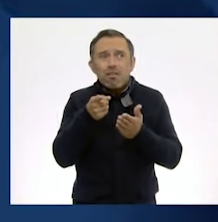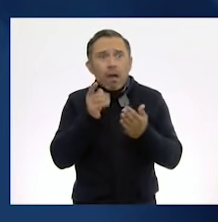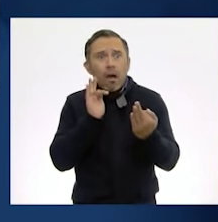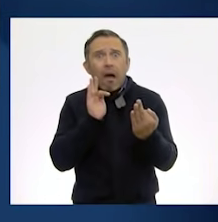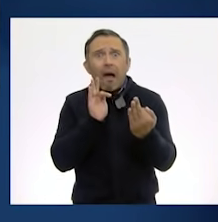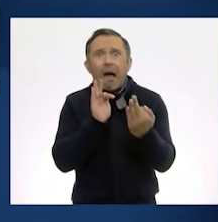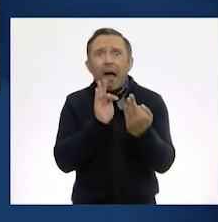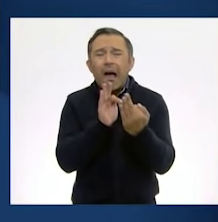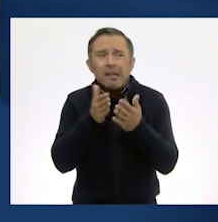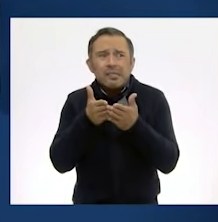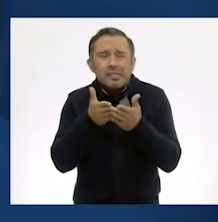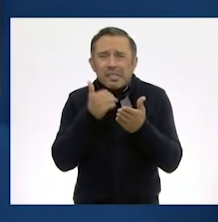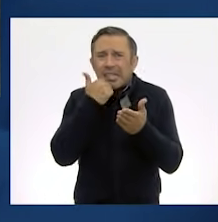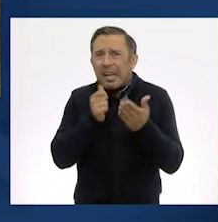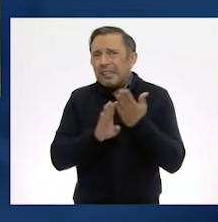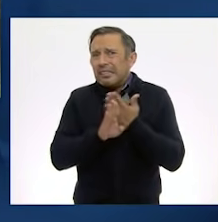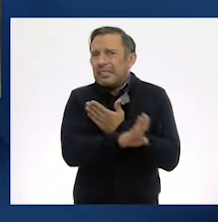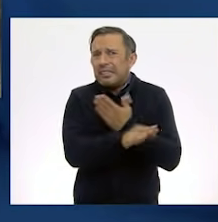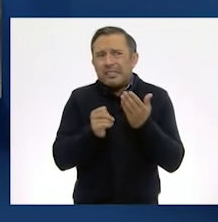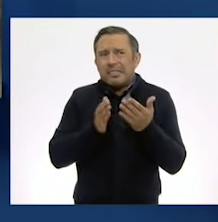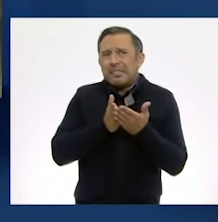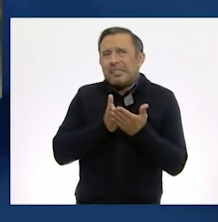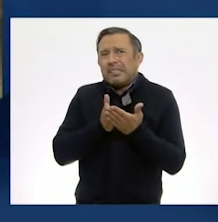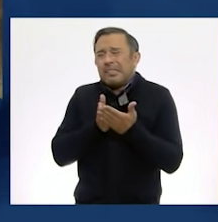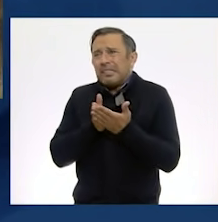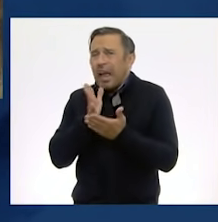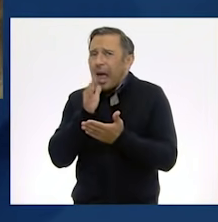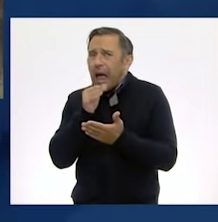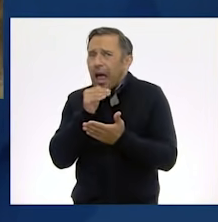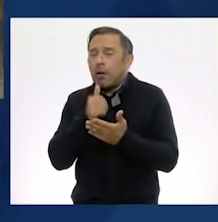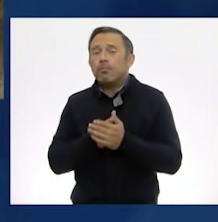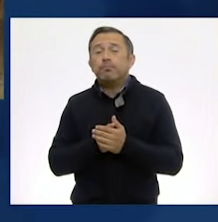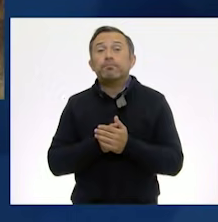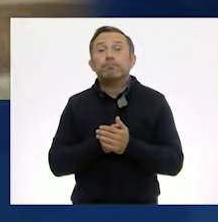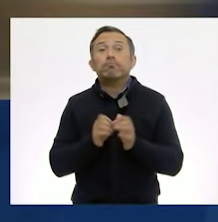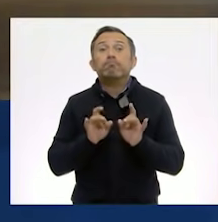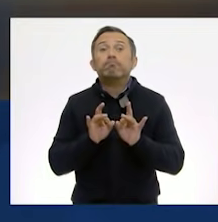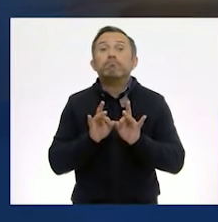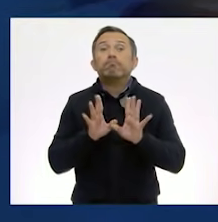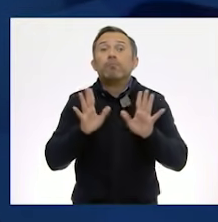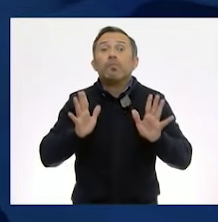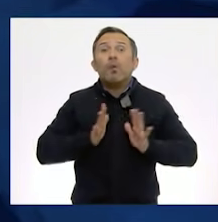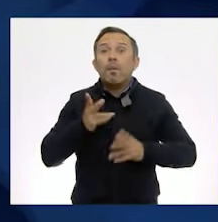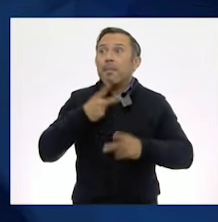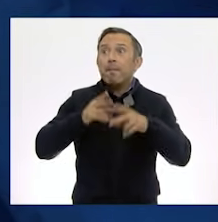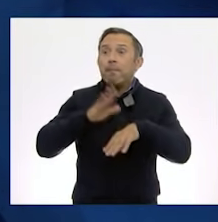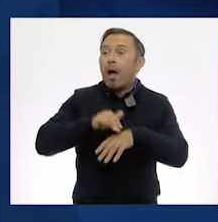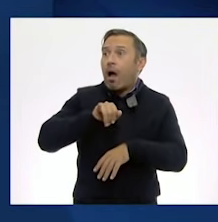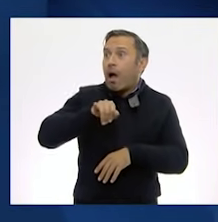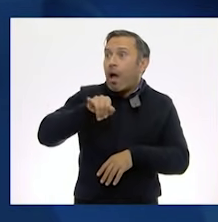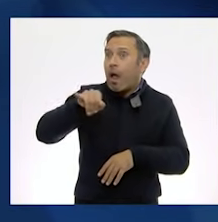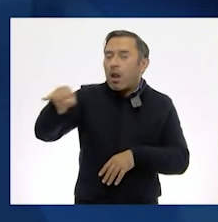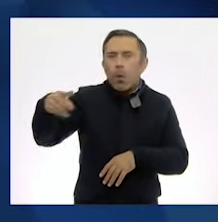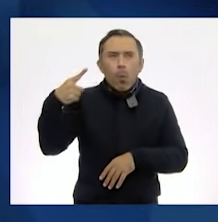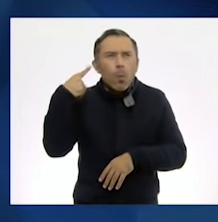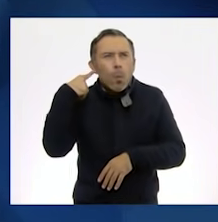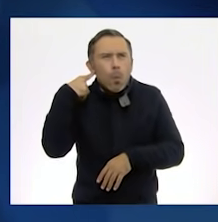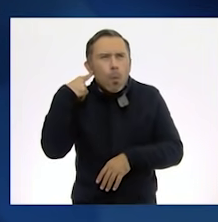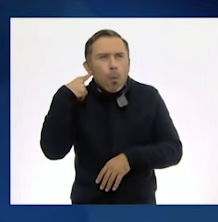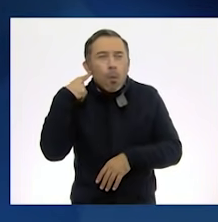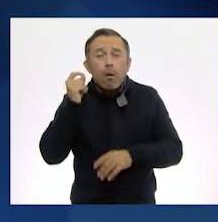lugares. Entonces, muy lejano todavía, casi como un eco, empezó a oírse un